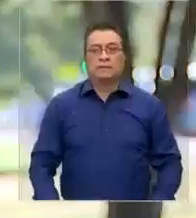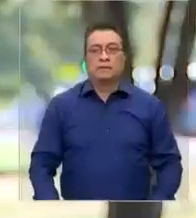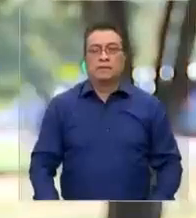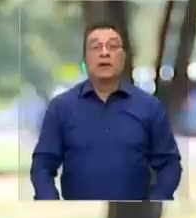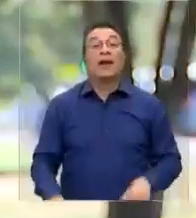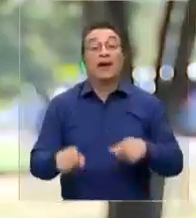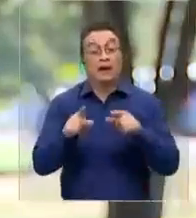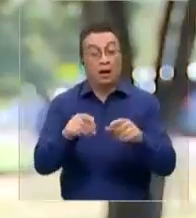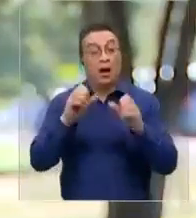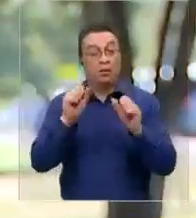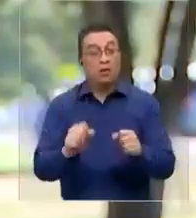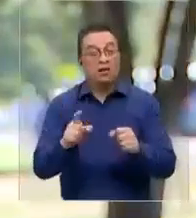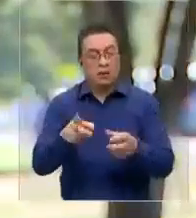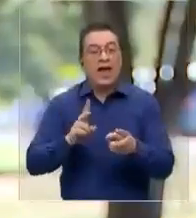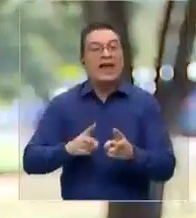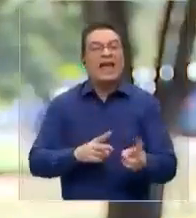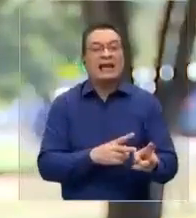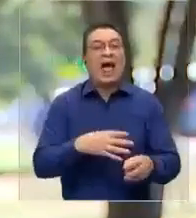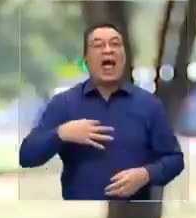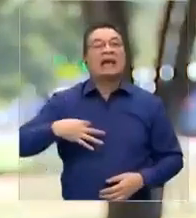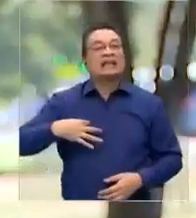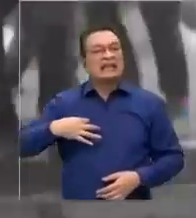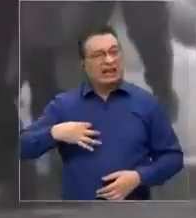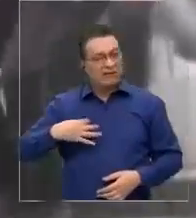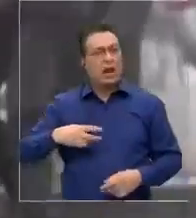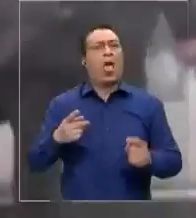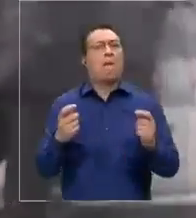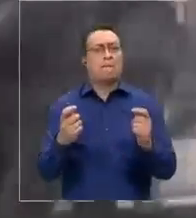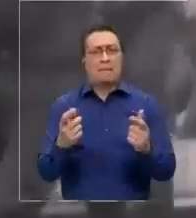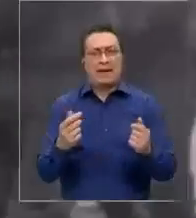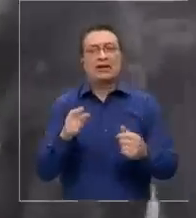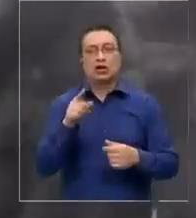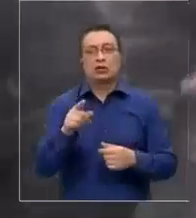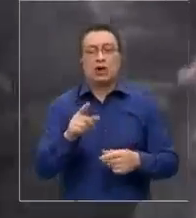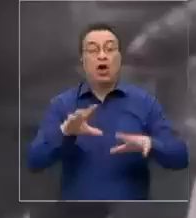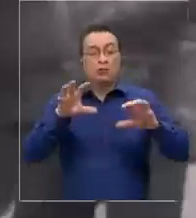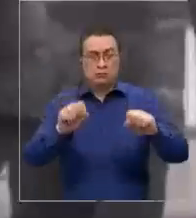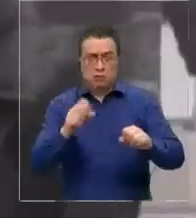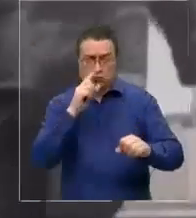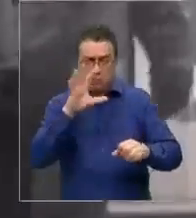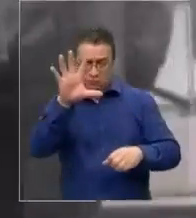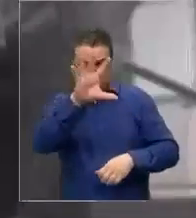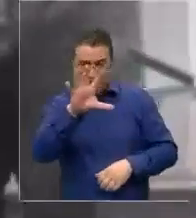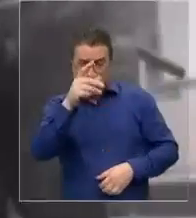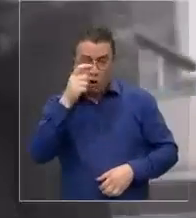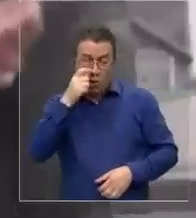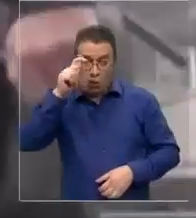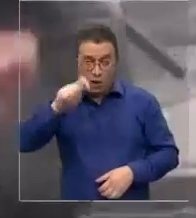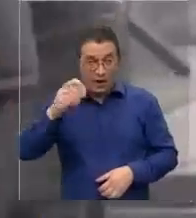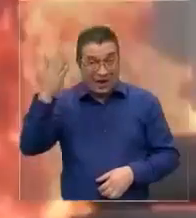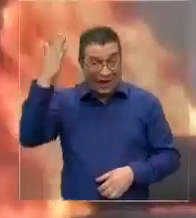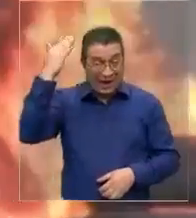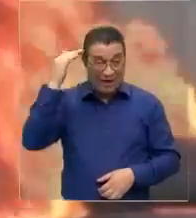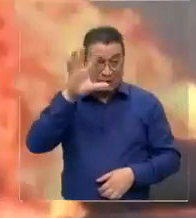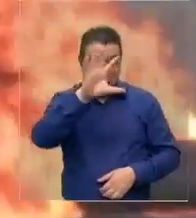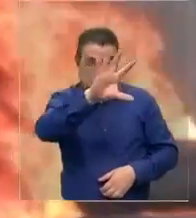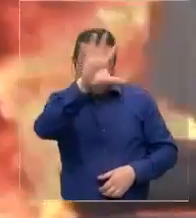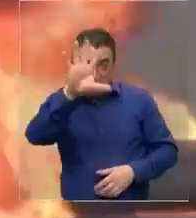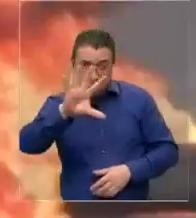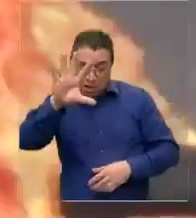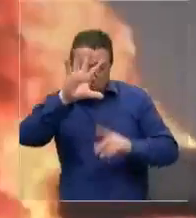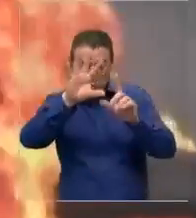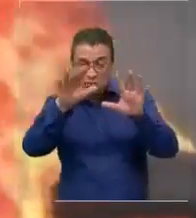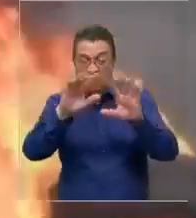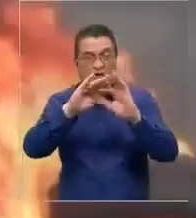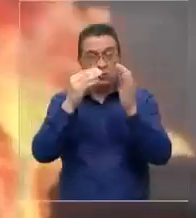Podríamos calificar una especie de guerra civil, la verdad, las cosas, porque si uno toma el mapa de Ucrania del periodo, uno se da cuenta de que